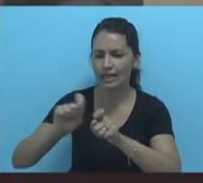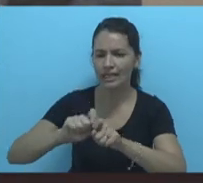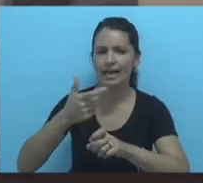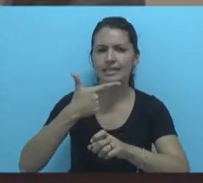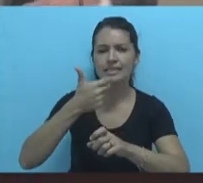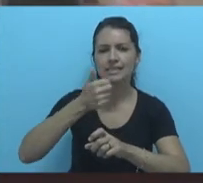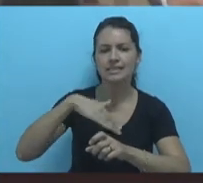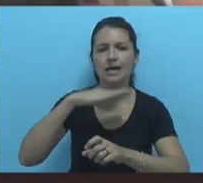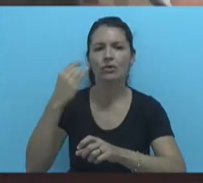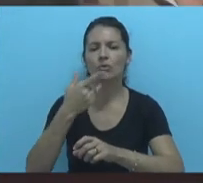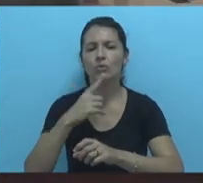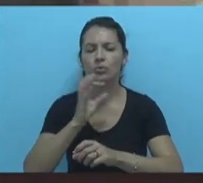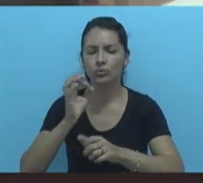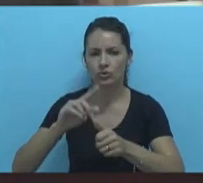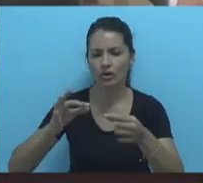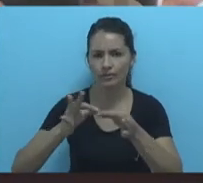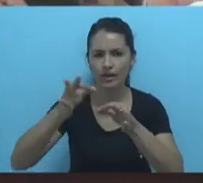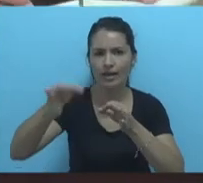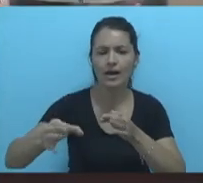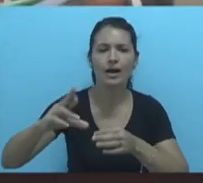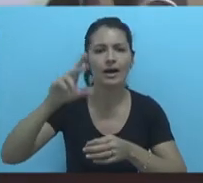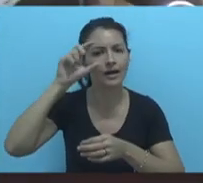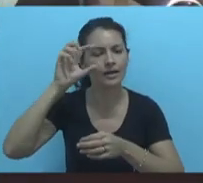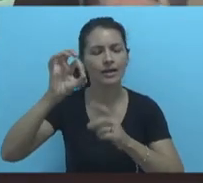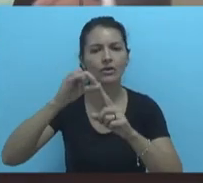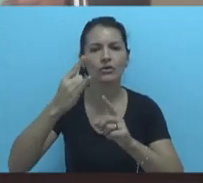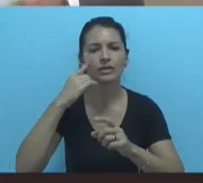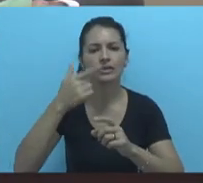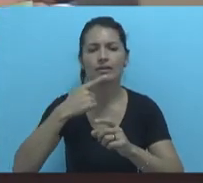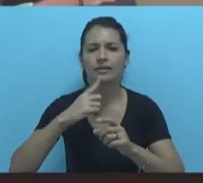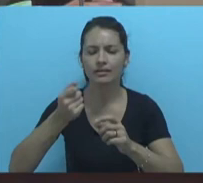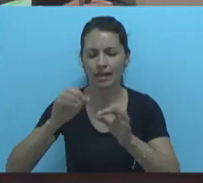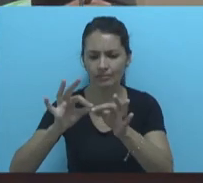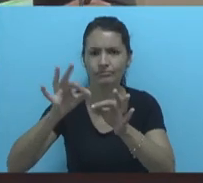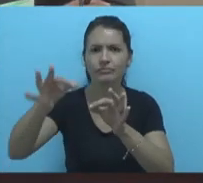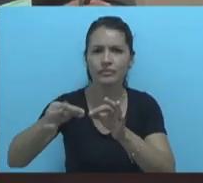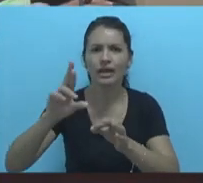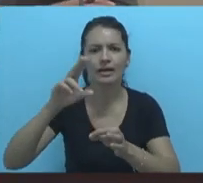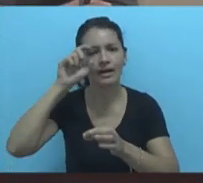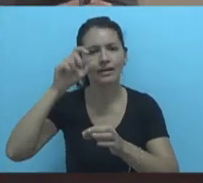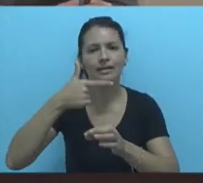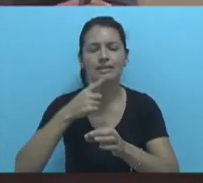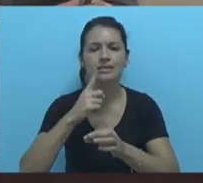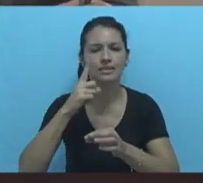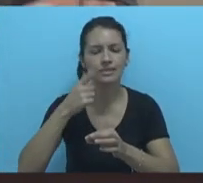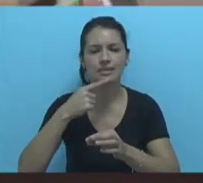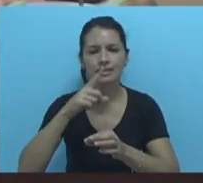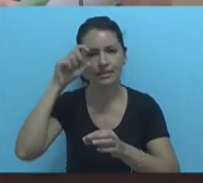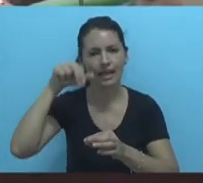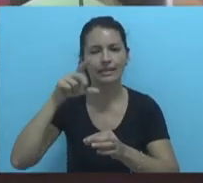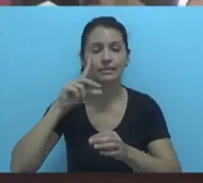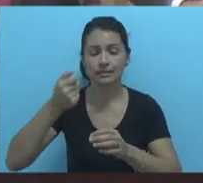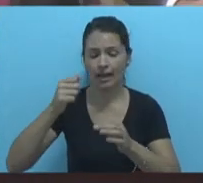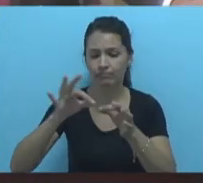A consideración el tratamiento sobre tablas del proyecto de comunicación. A votación. Resulta aprobado.